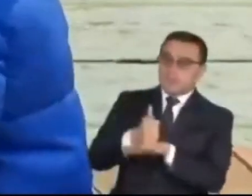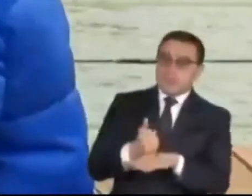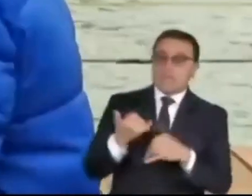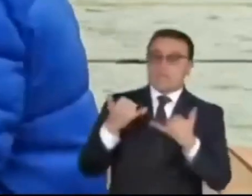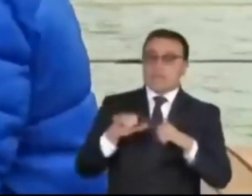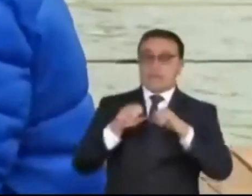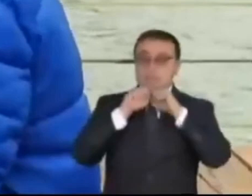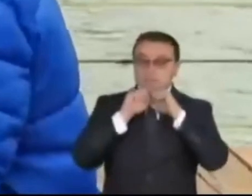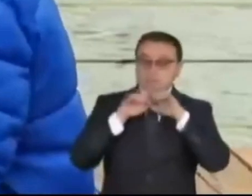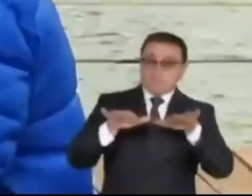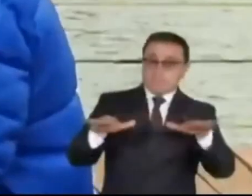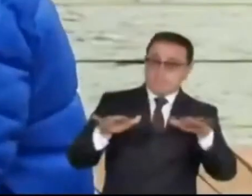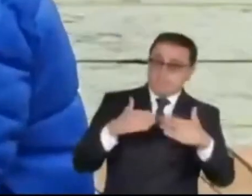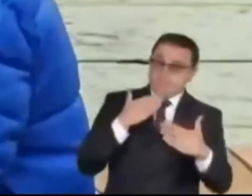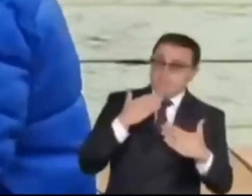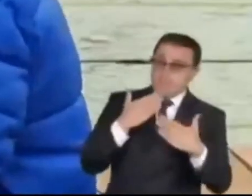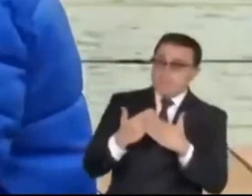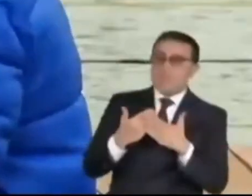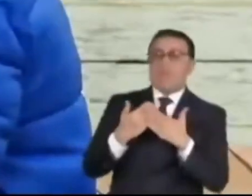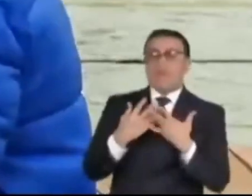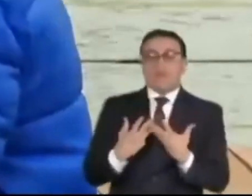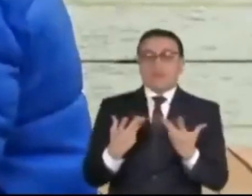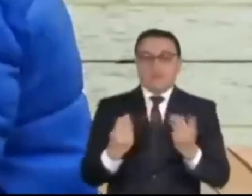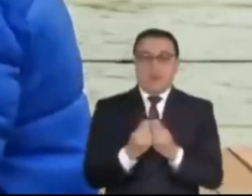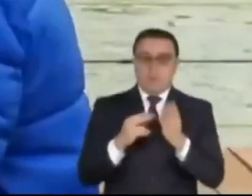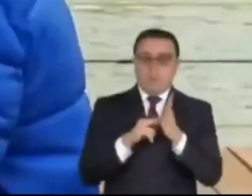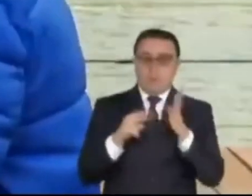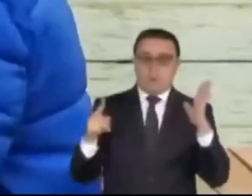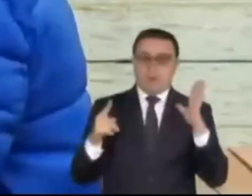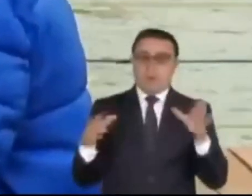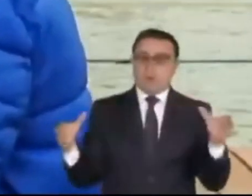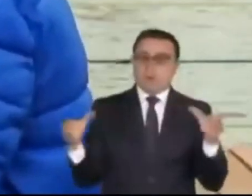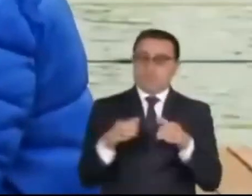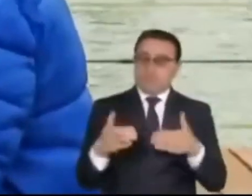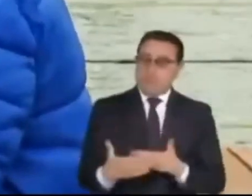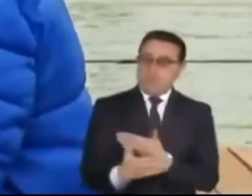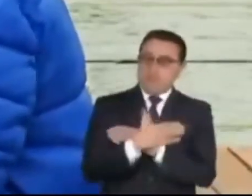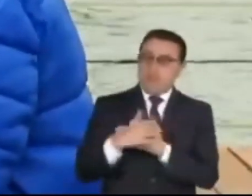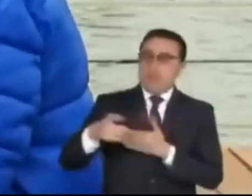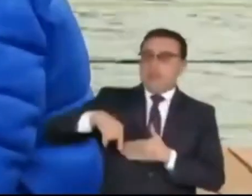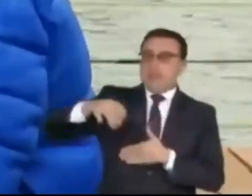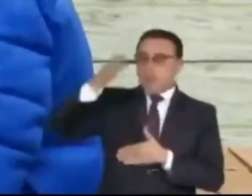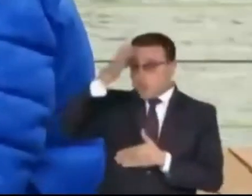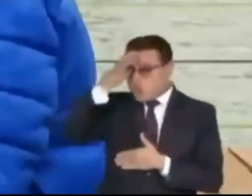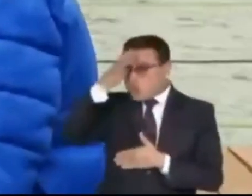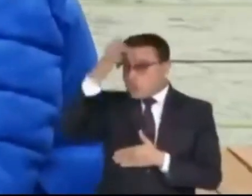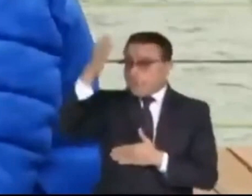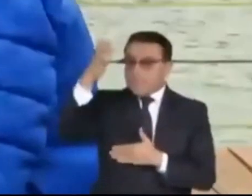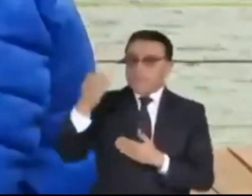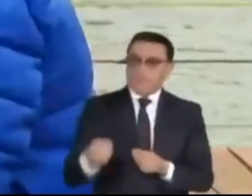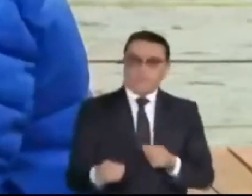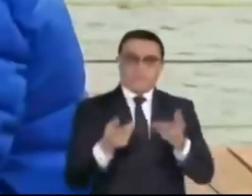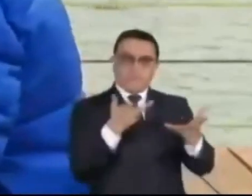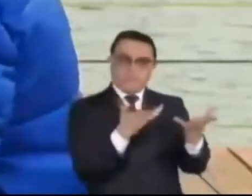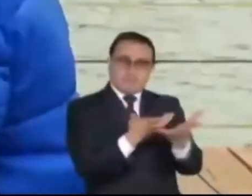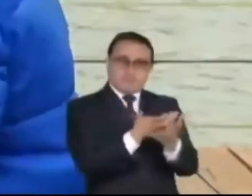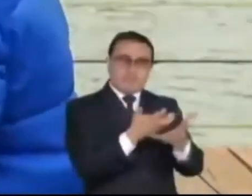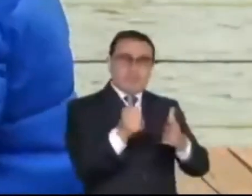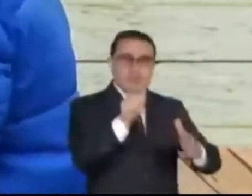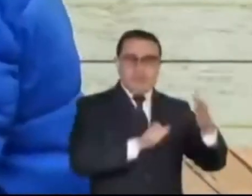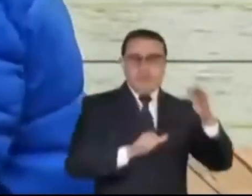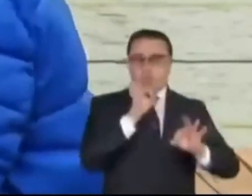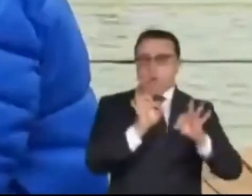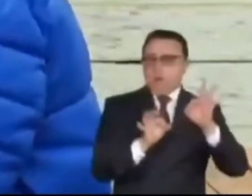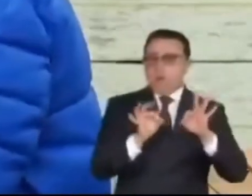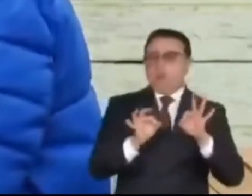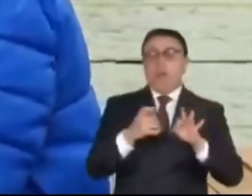le agradezco enormemente que el equipo técnico de la corporación haya emitido ese concepto sugiriendo al área jurídica que